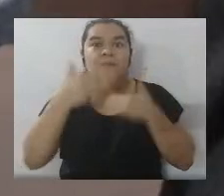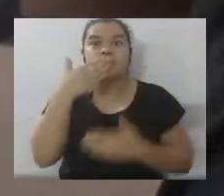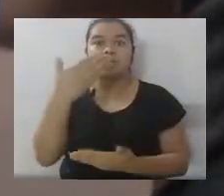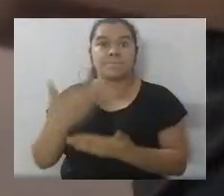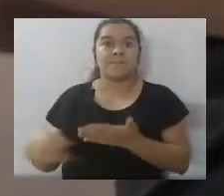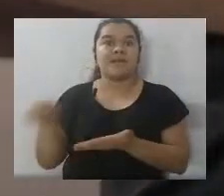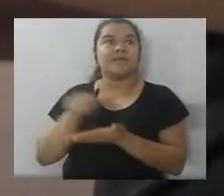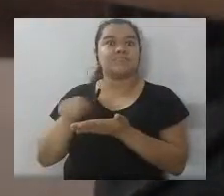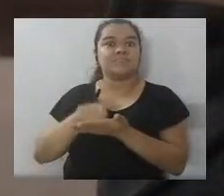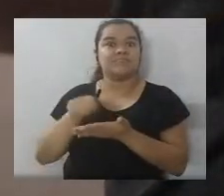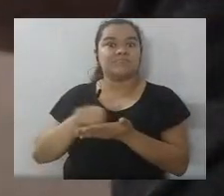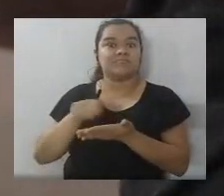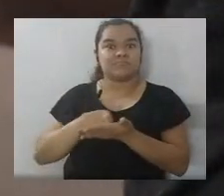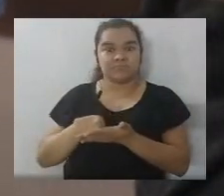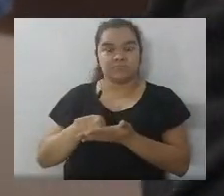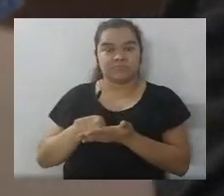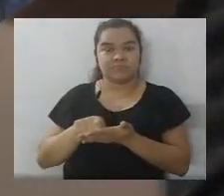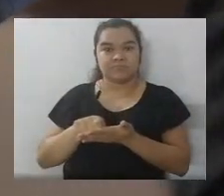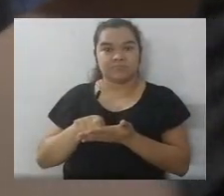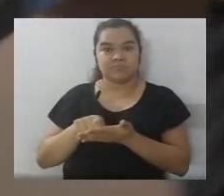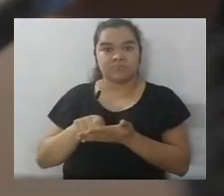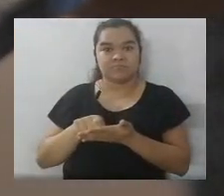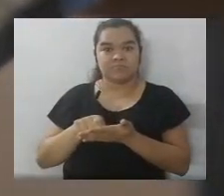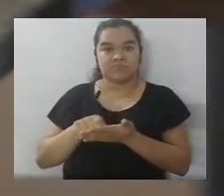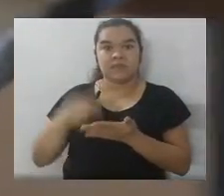y posteriormente ahí sí,